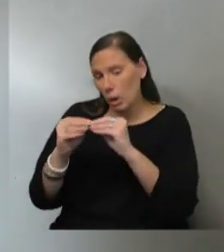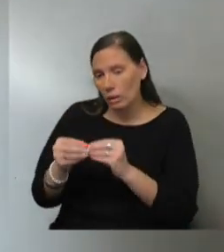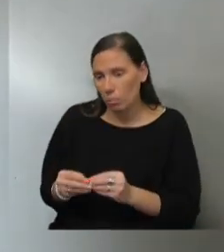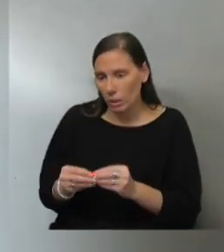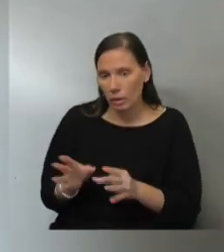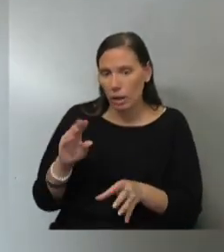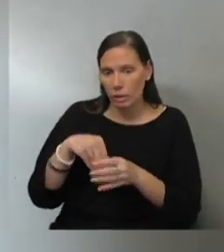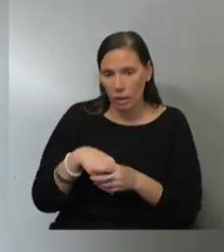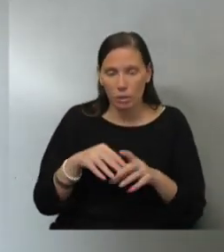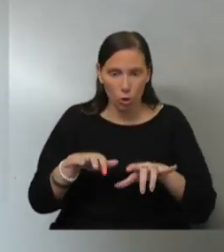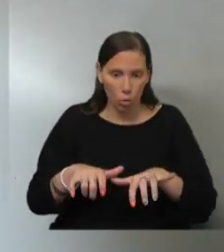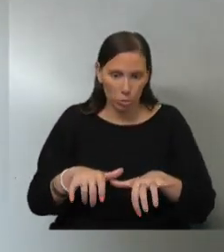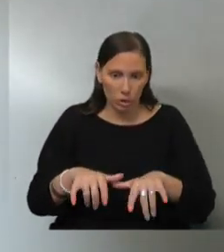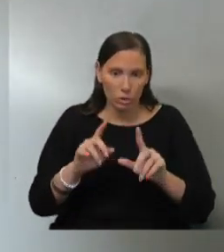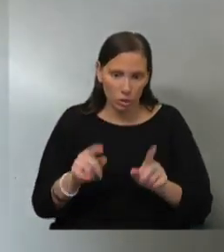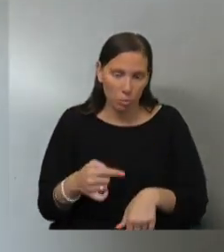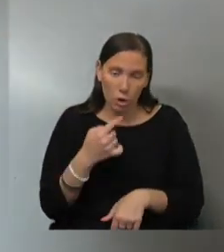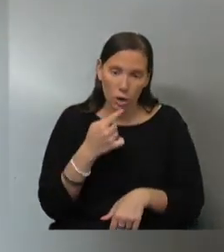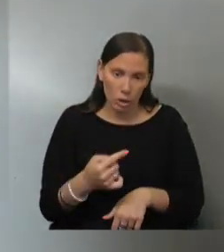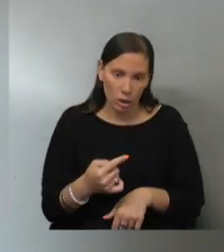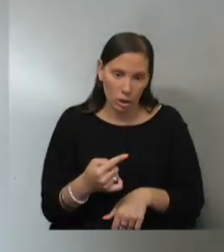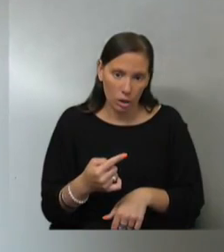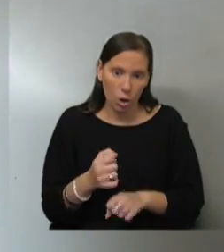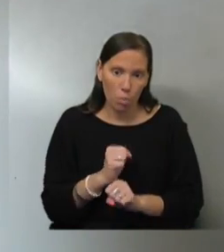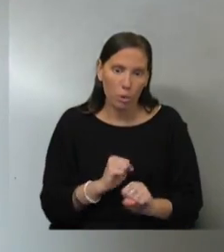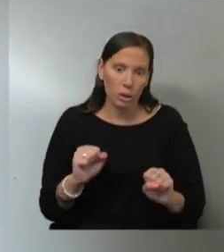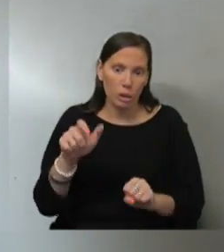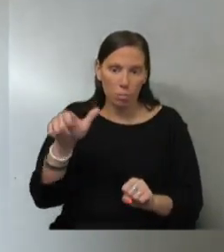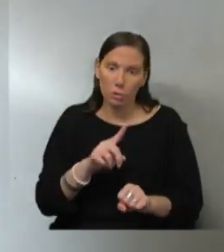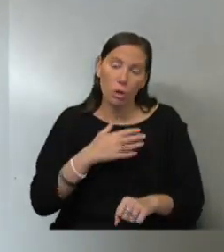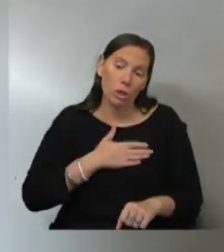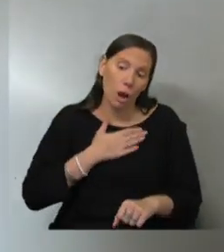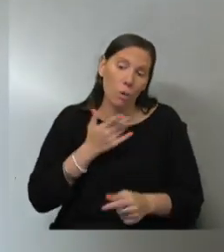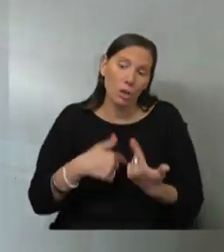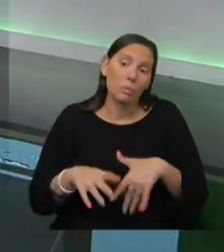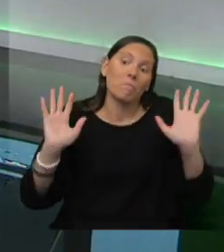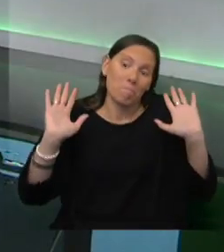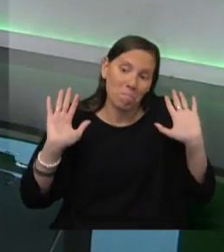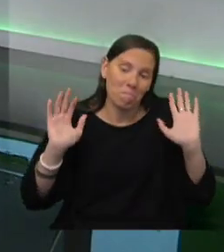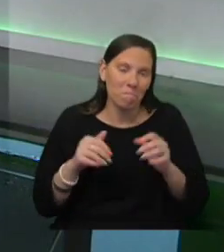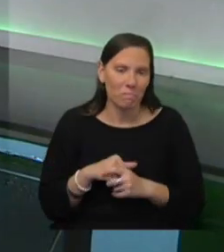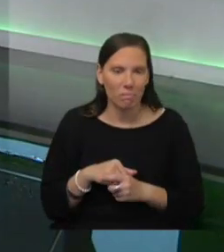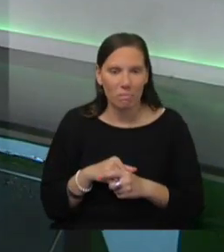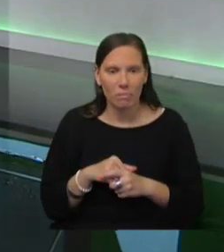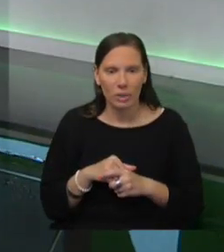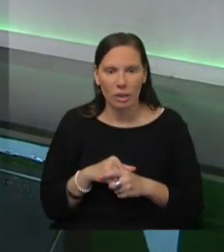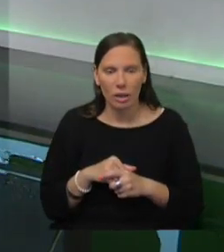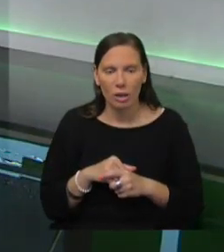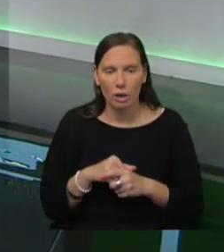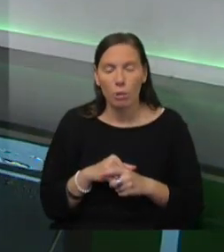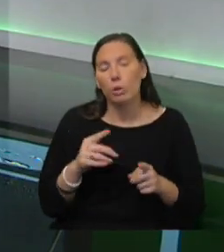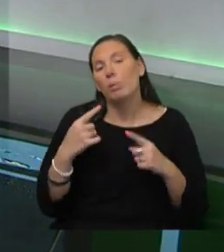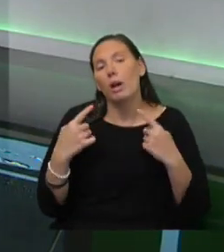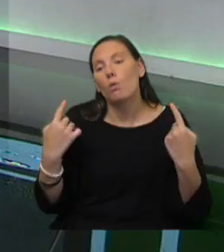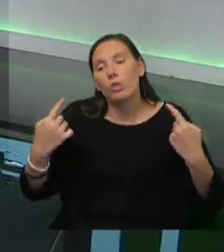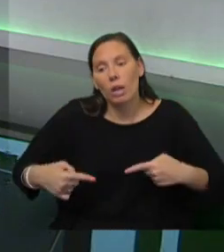incluida la computación y esto que yo digo probablemente haya gente que no esté muy de acuerdo pero bueno pero bueno es para para para una un